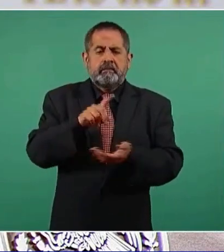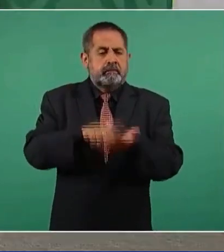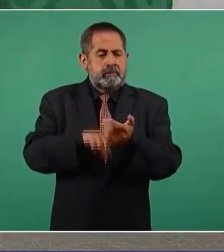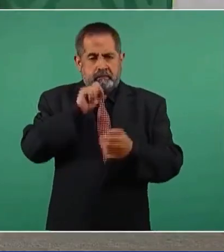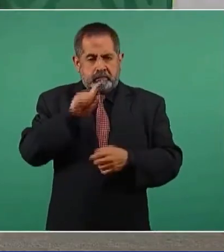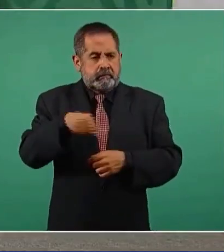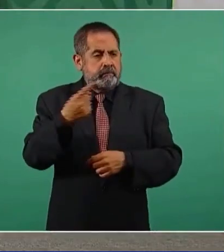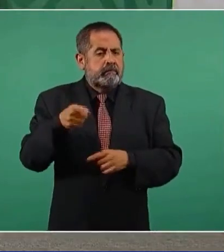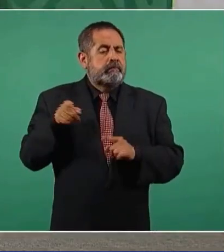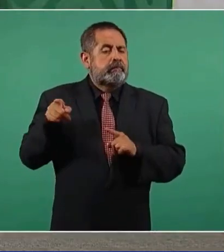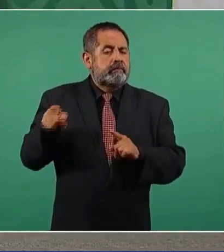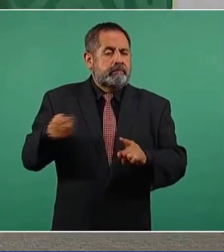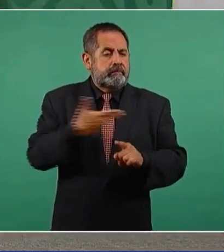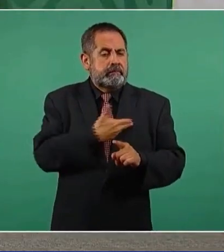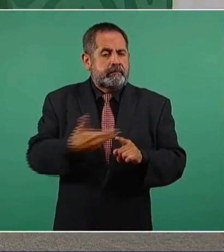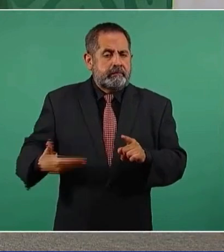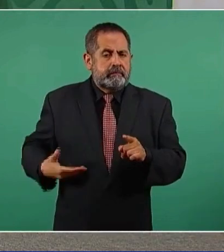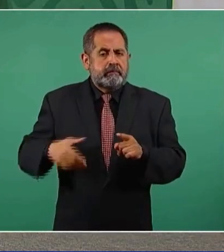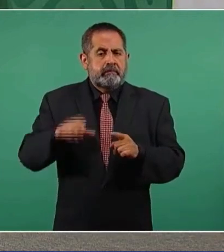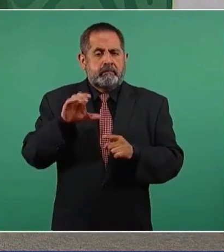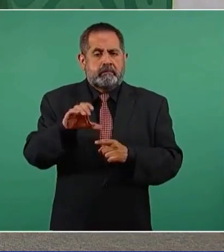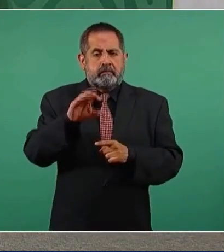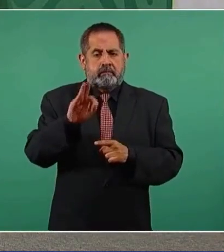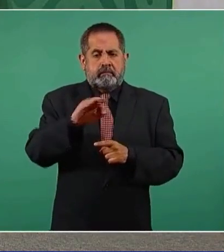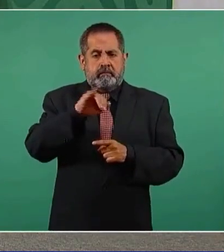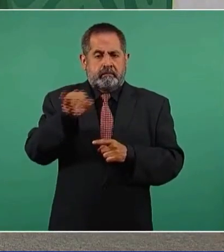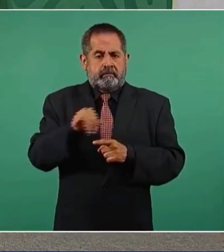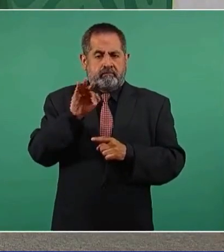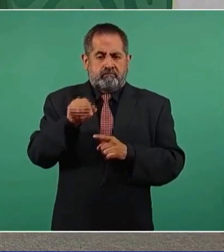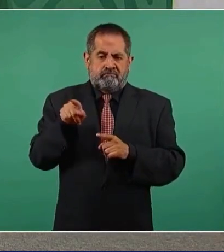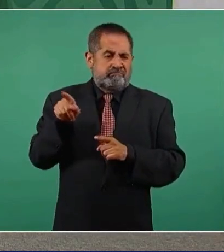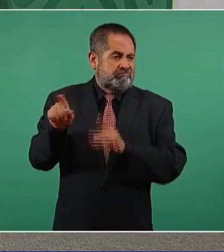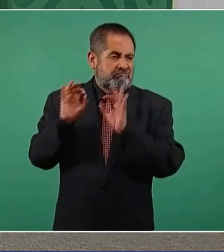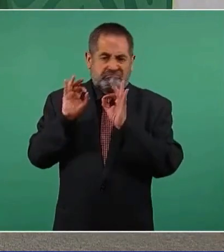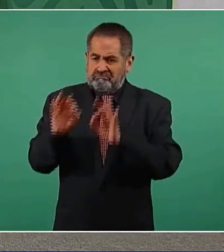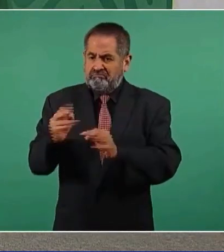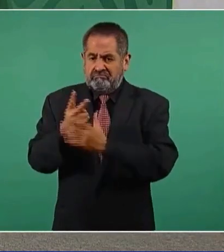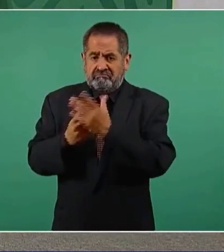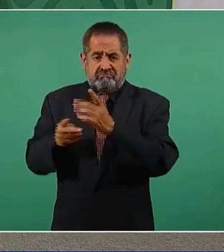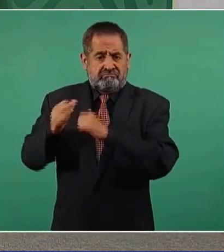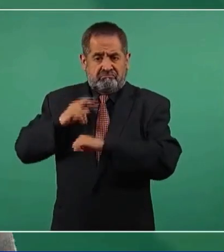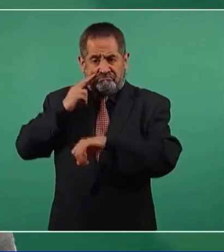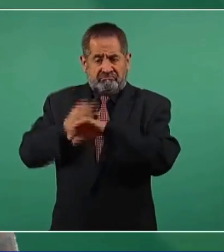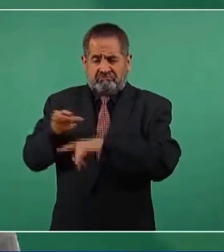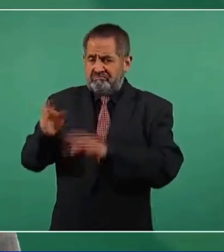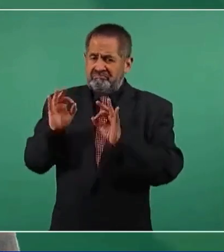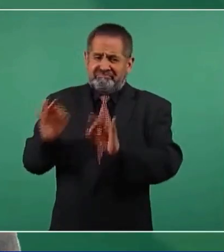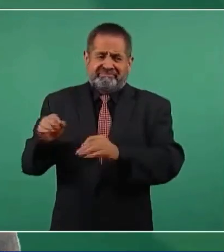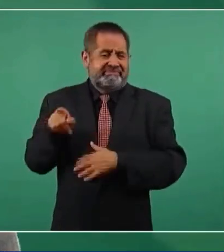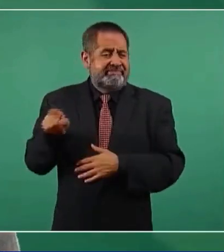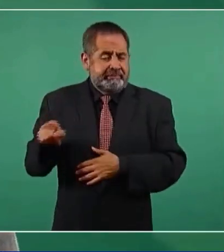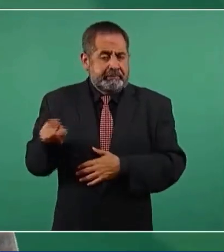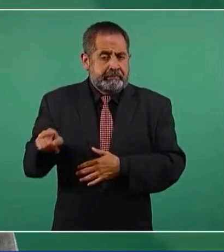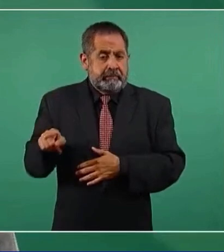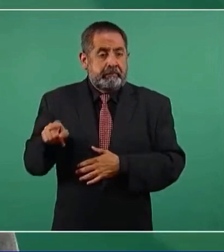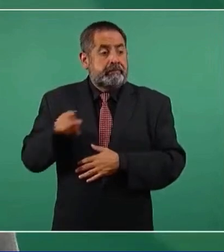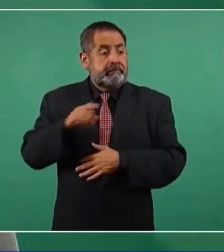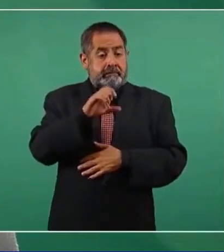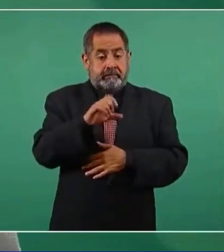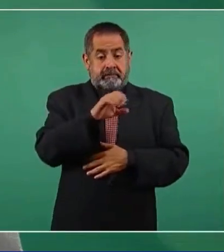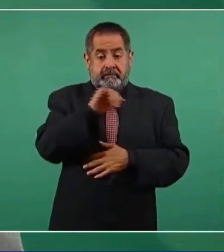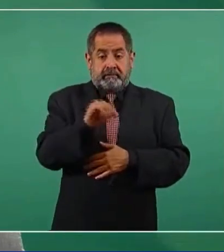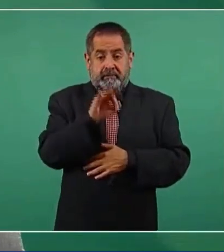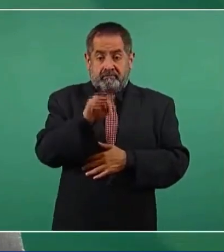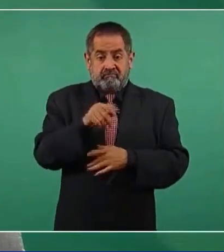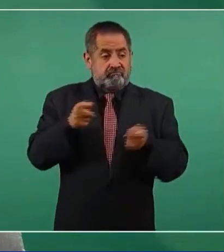sino sobre todo como presidente del Consejo de la Judicatura, que es el organismo